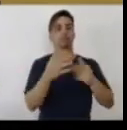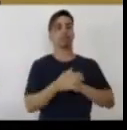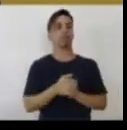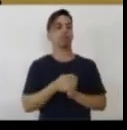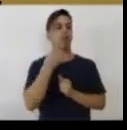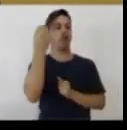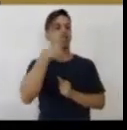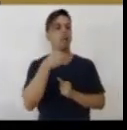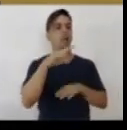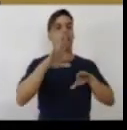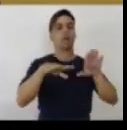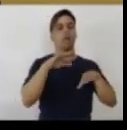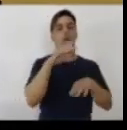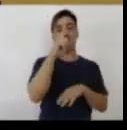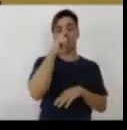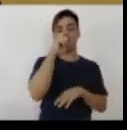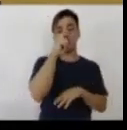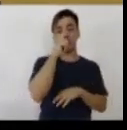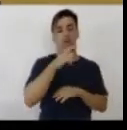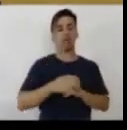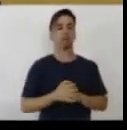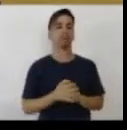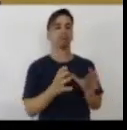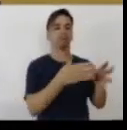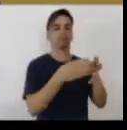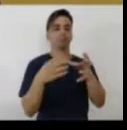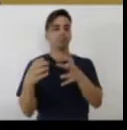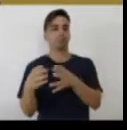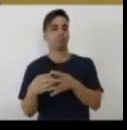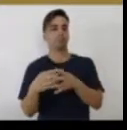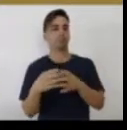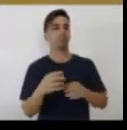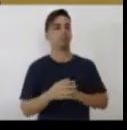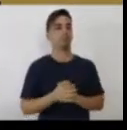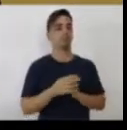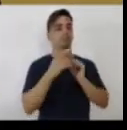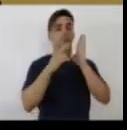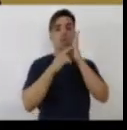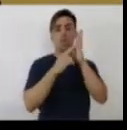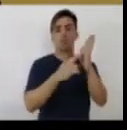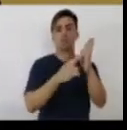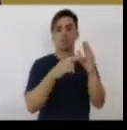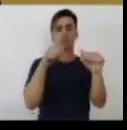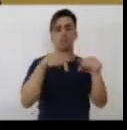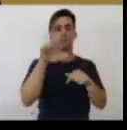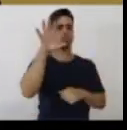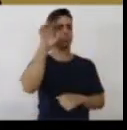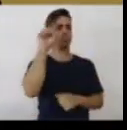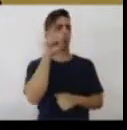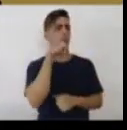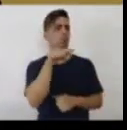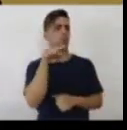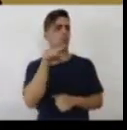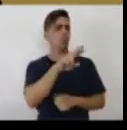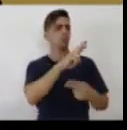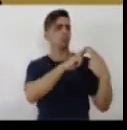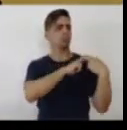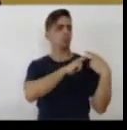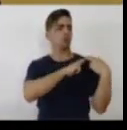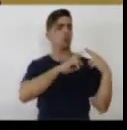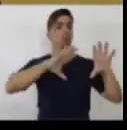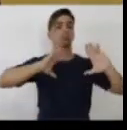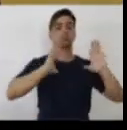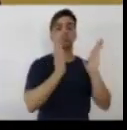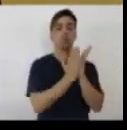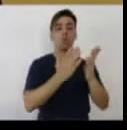enfermedad según las edades. Les sugiero, para que ganen en comprensión del compromiso y la